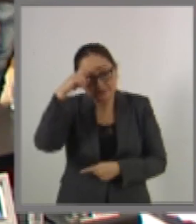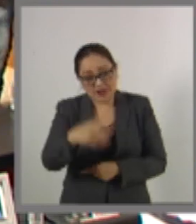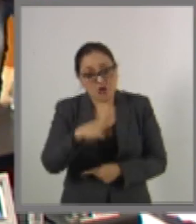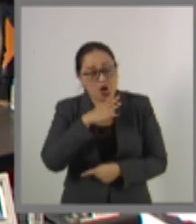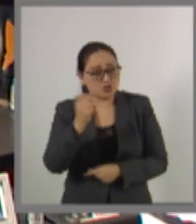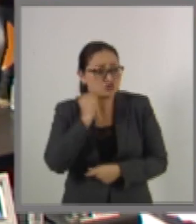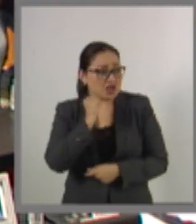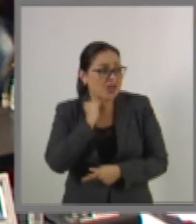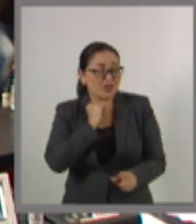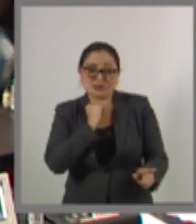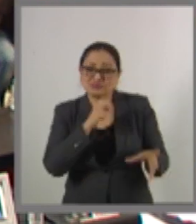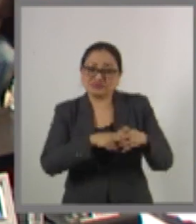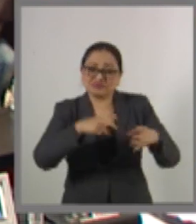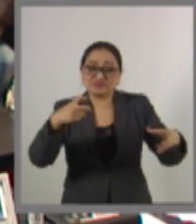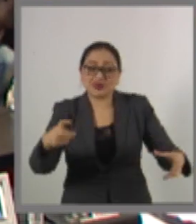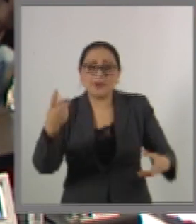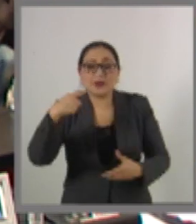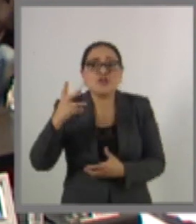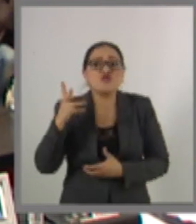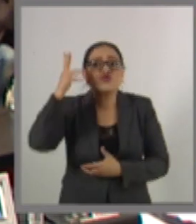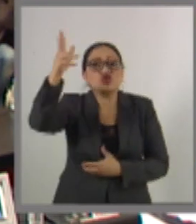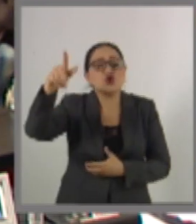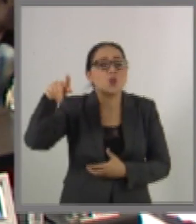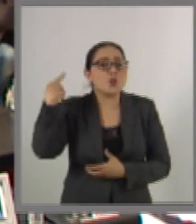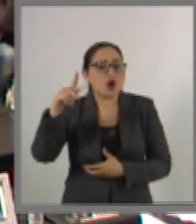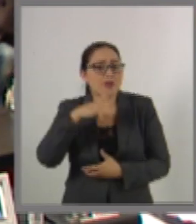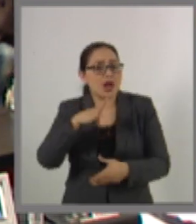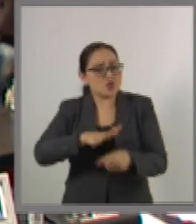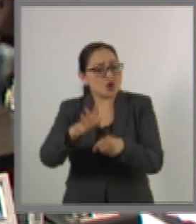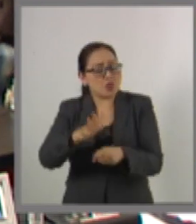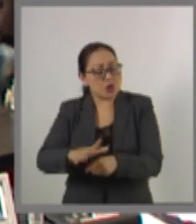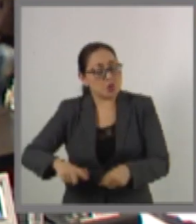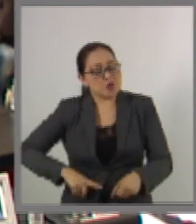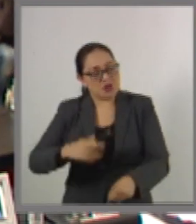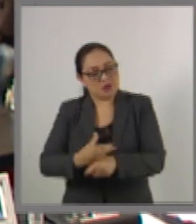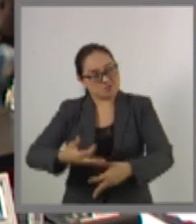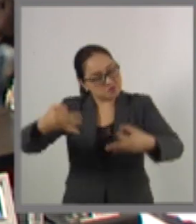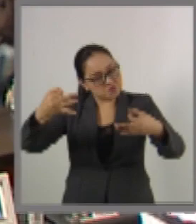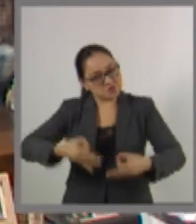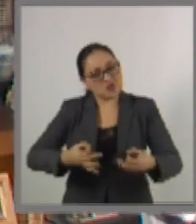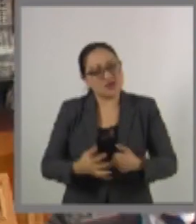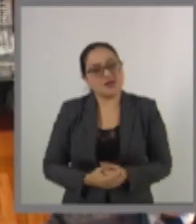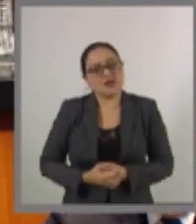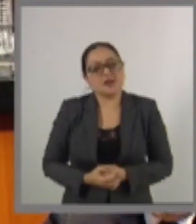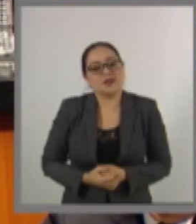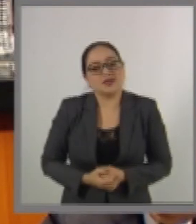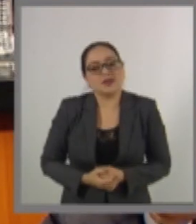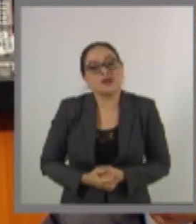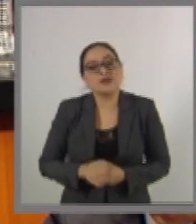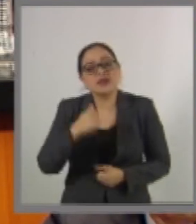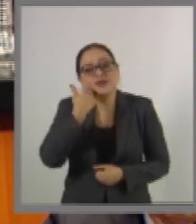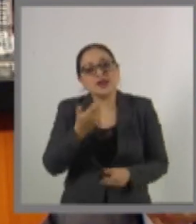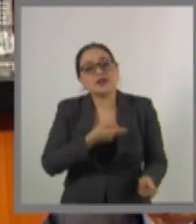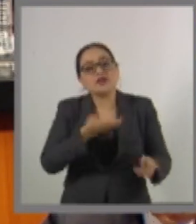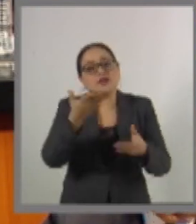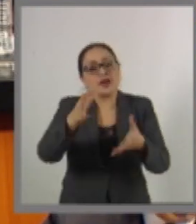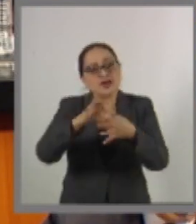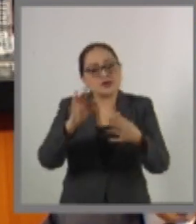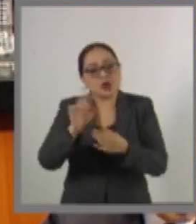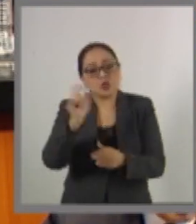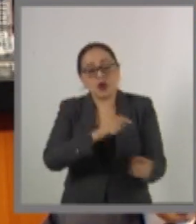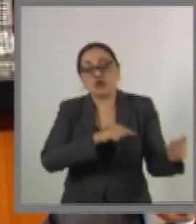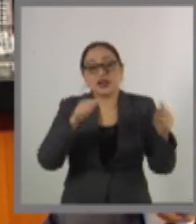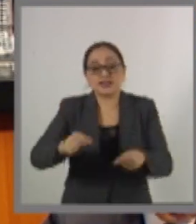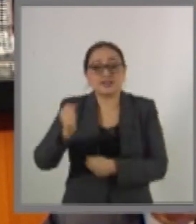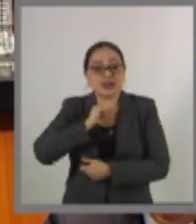senador, pero en un futuro próximo Puebla tendrá un gran gobernador. Debo de decir que cuando yo llegué a este Senado